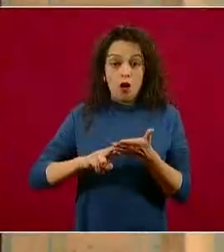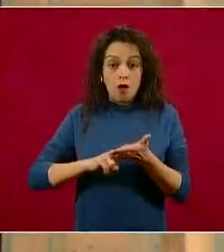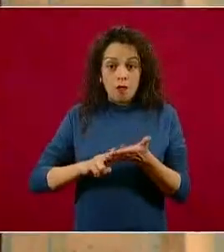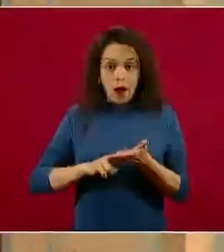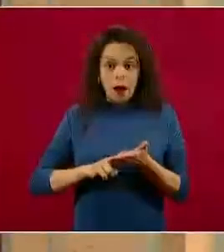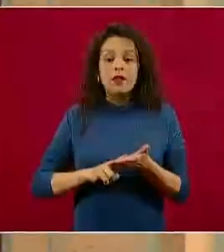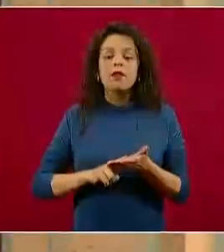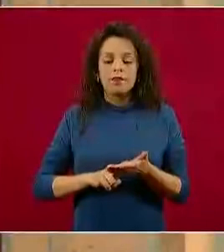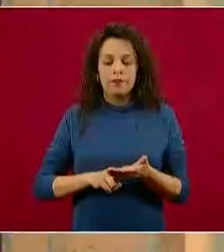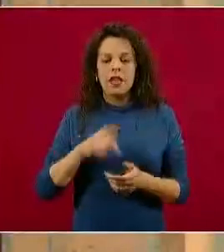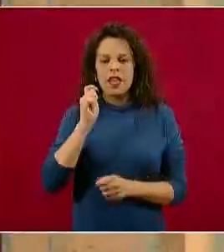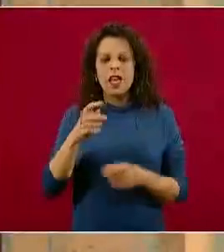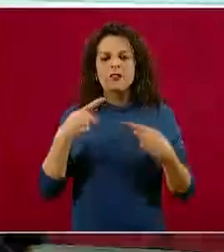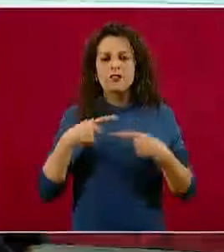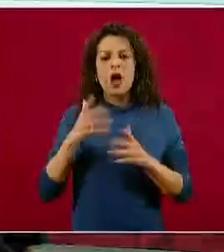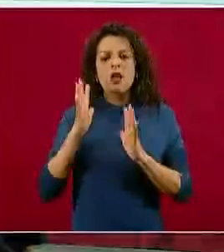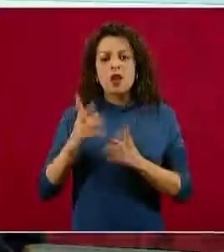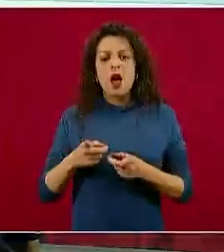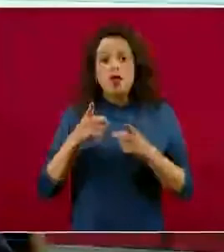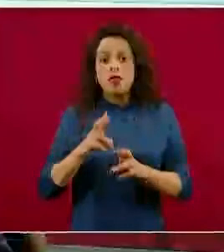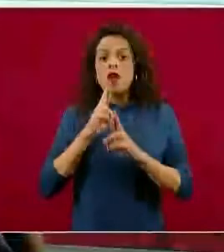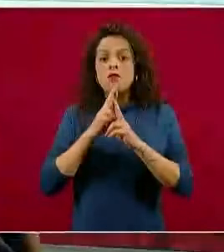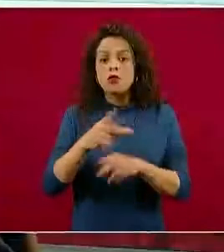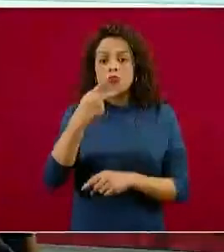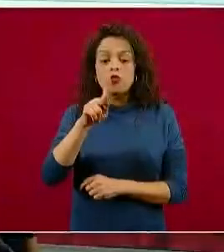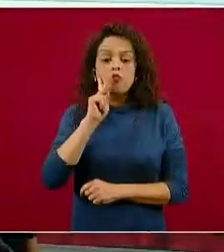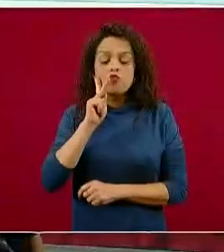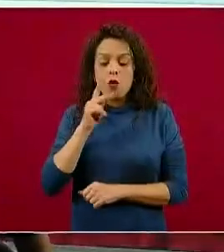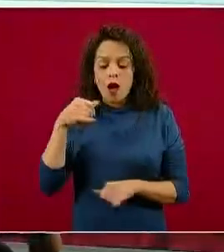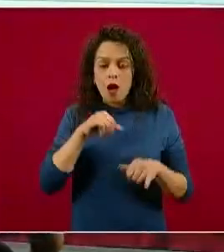un resultado negativo de su prueba, que hoy día son